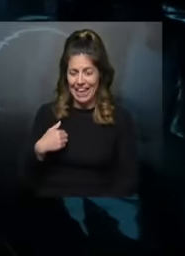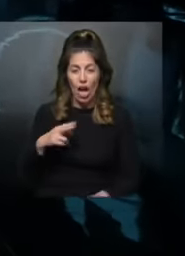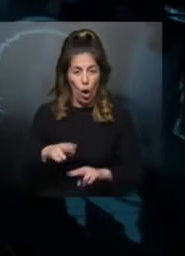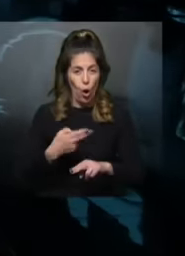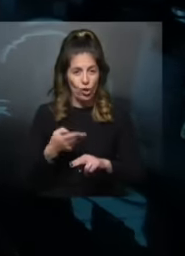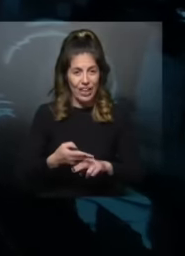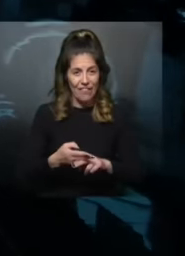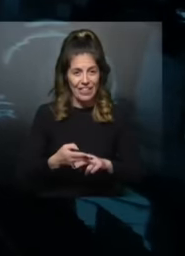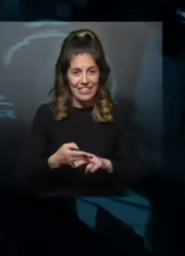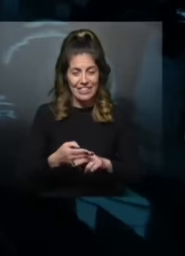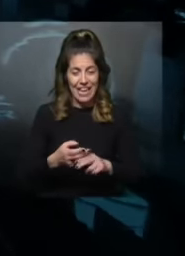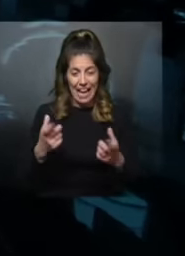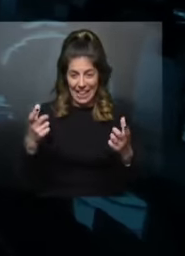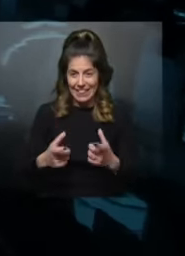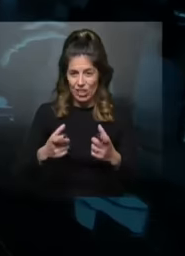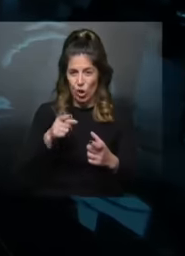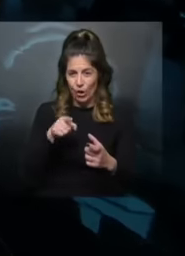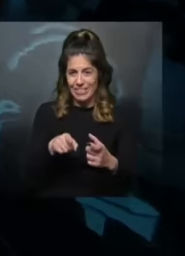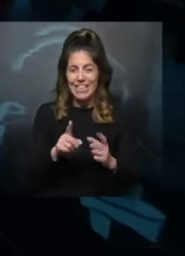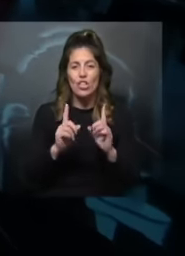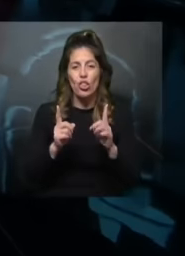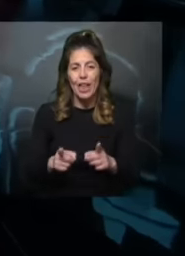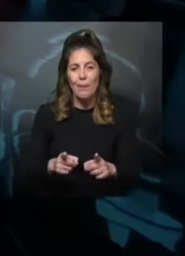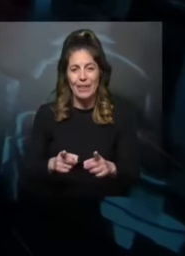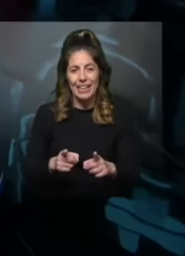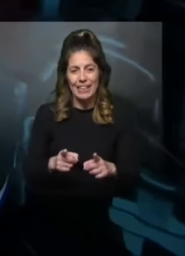en vinilo Musicación, sino que